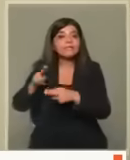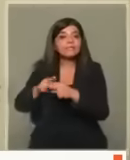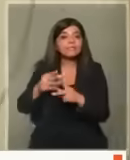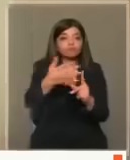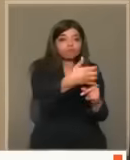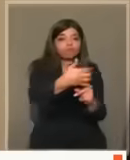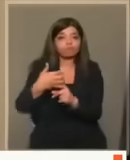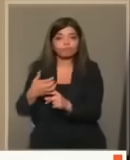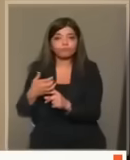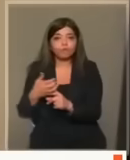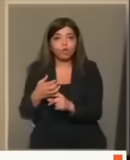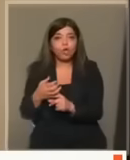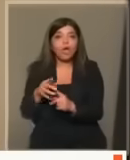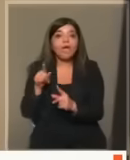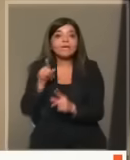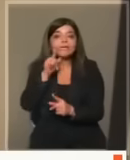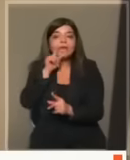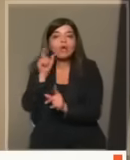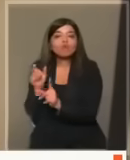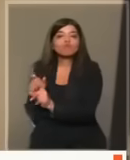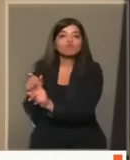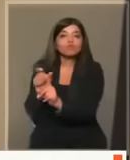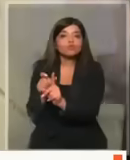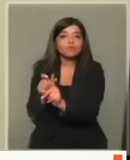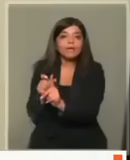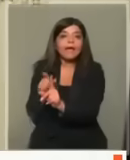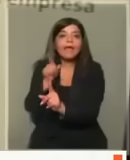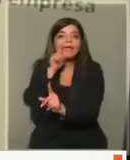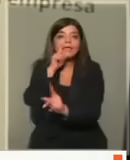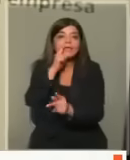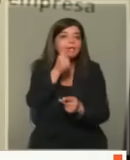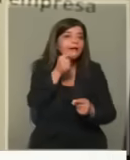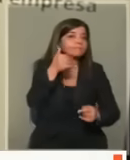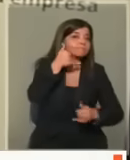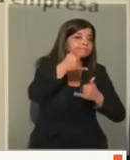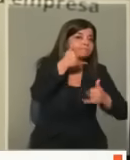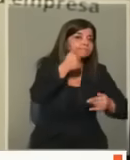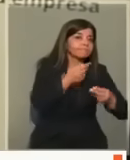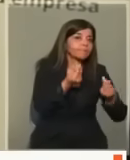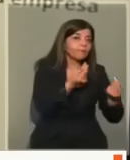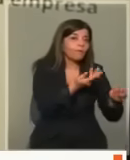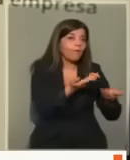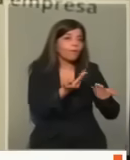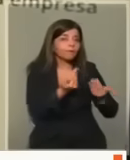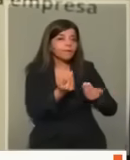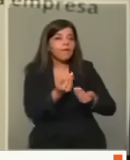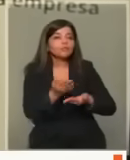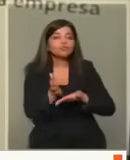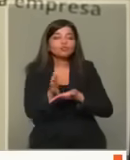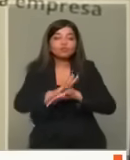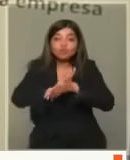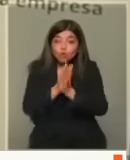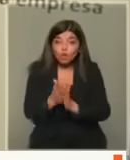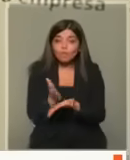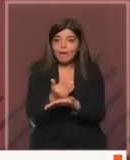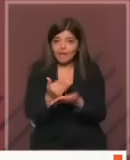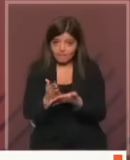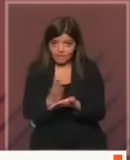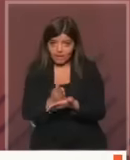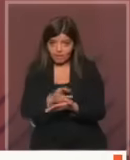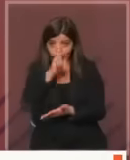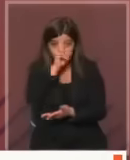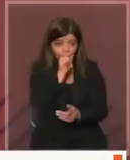quienes custodiarían al empresario y hasta quien extorsionaría a la familia, estaba fríamente craneado. Y como no,